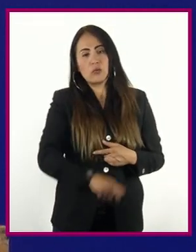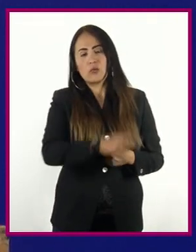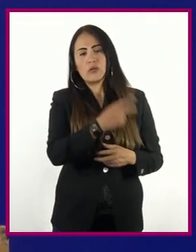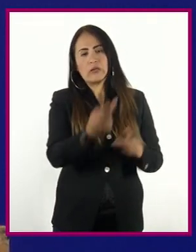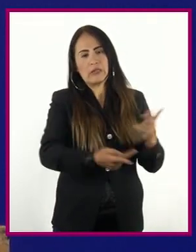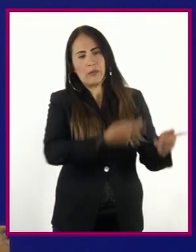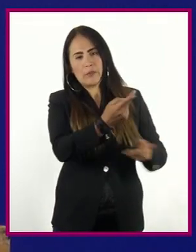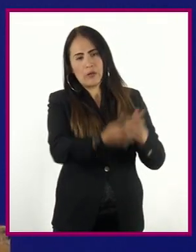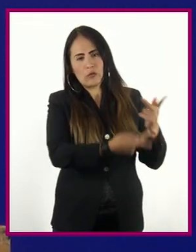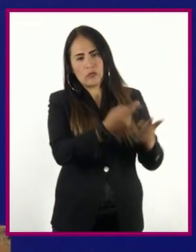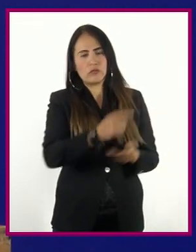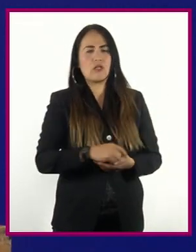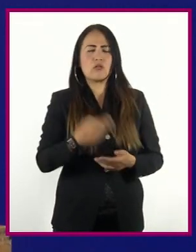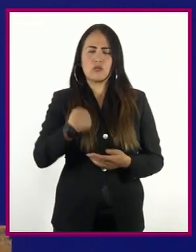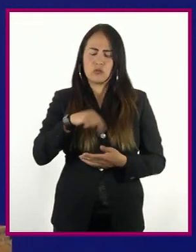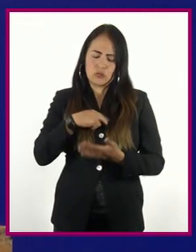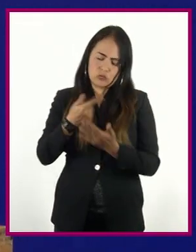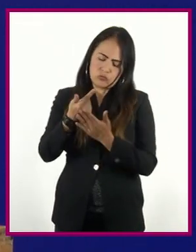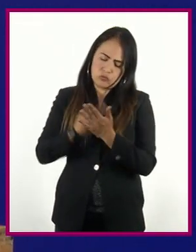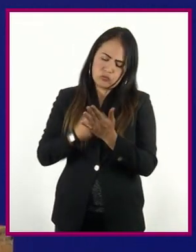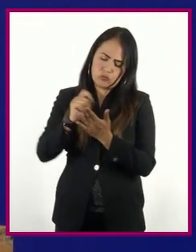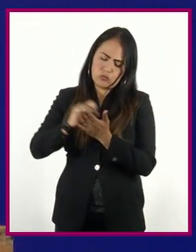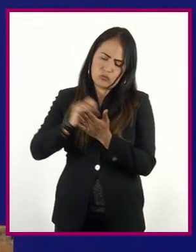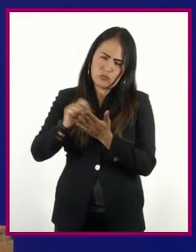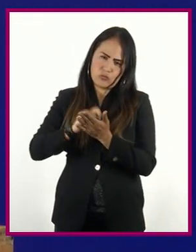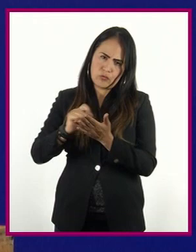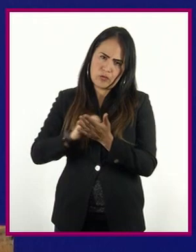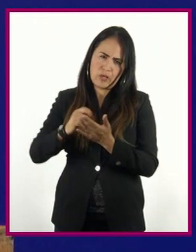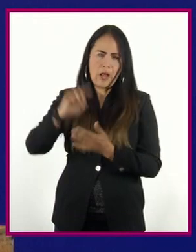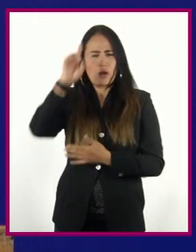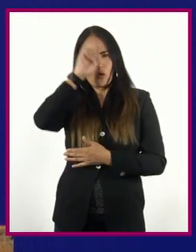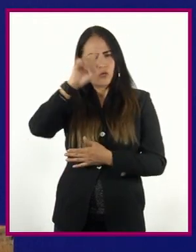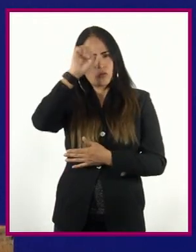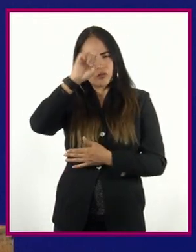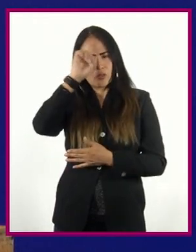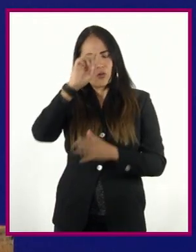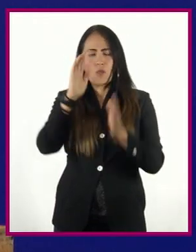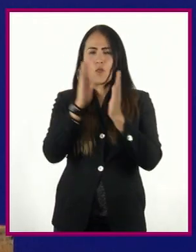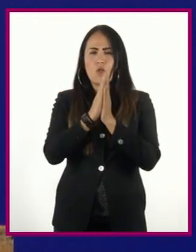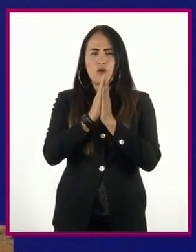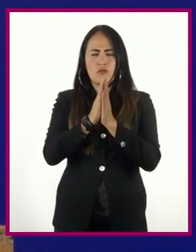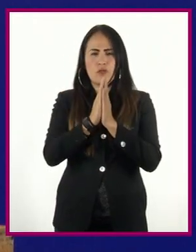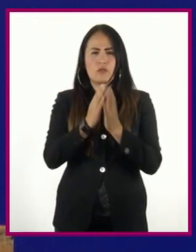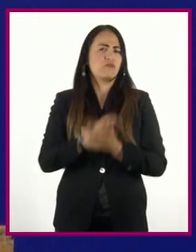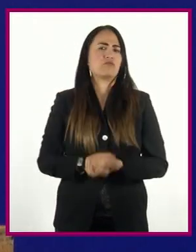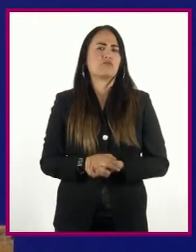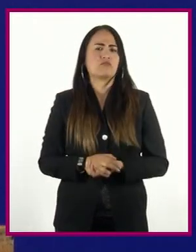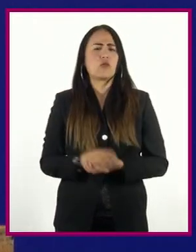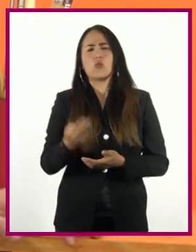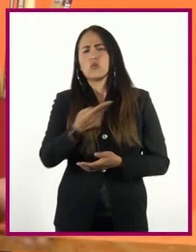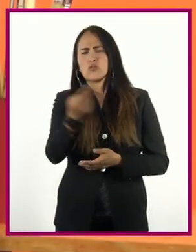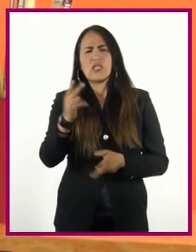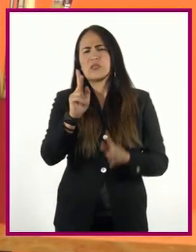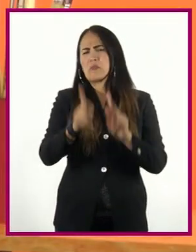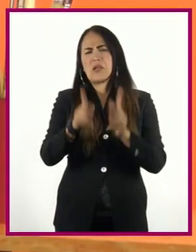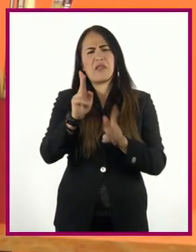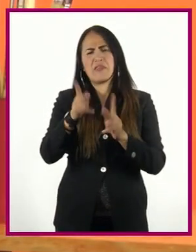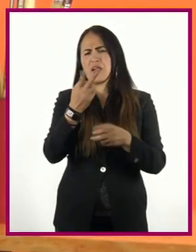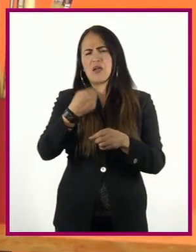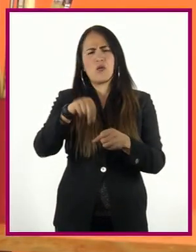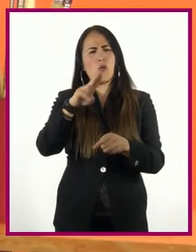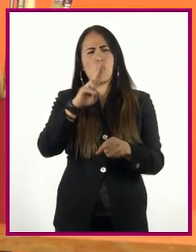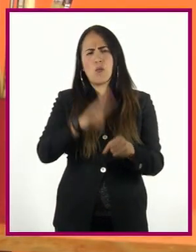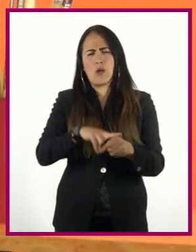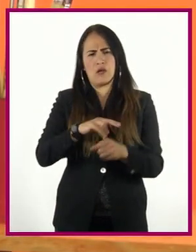Cuando comiencen a escribir su guión, les aconsejo que lo elaboren o redacten como si estuvieran en una plática, para que